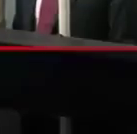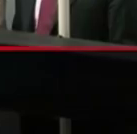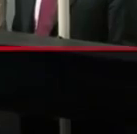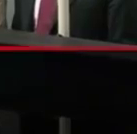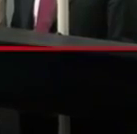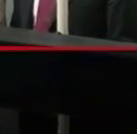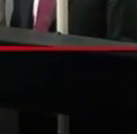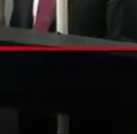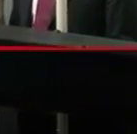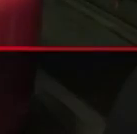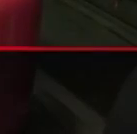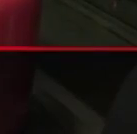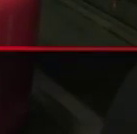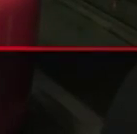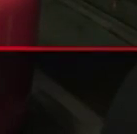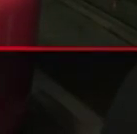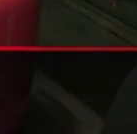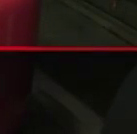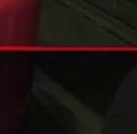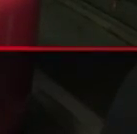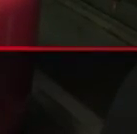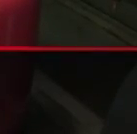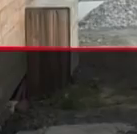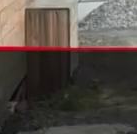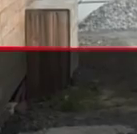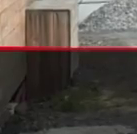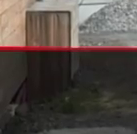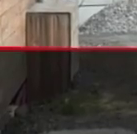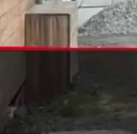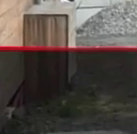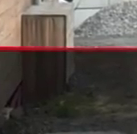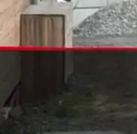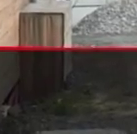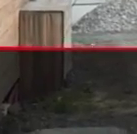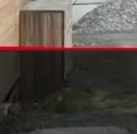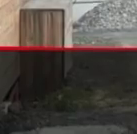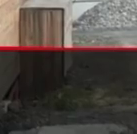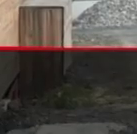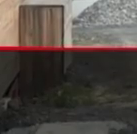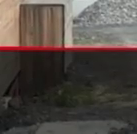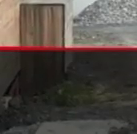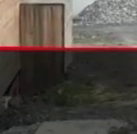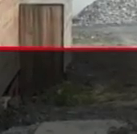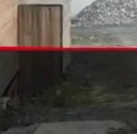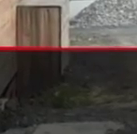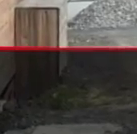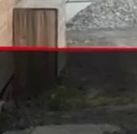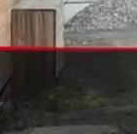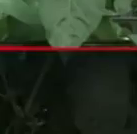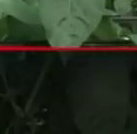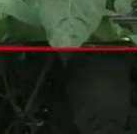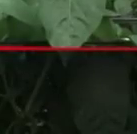Forestalistas de Vizcaya, Julen Eguiluz, y el presidente de Lorra, Jon Lequerica, han visitado unos invernaderos ubicados en el